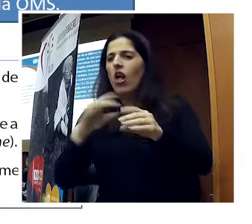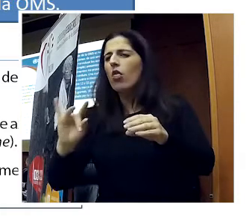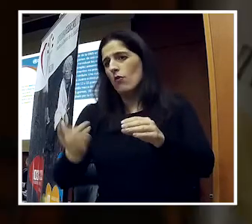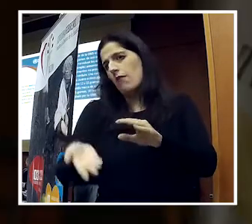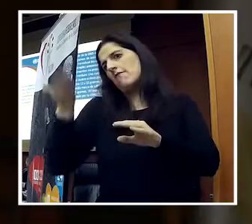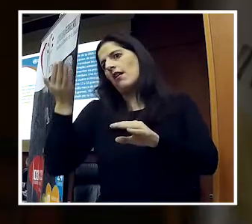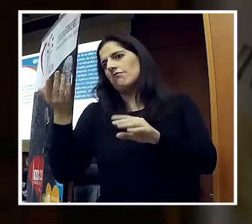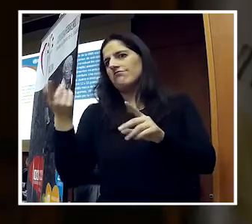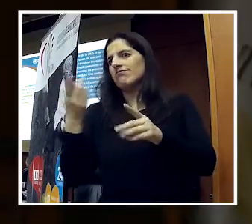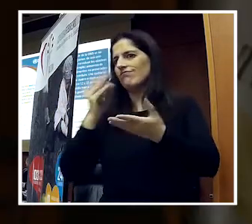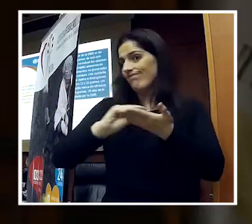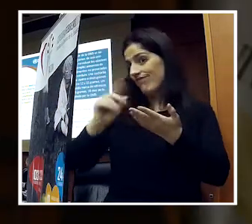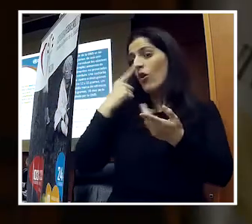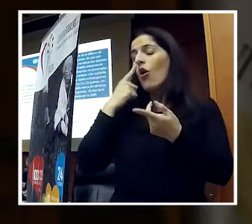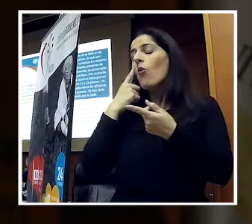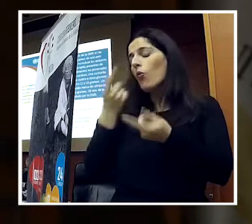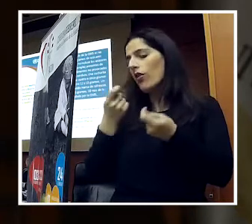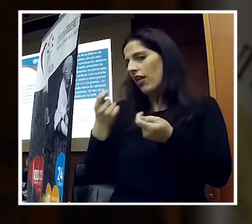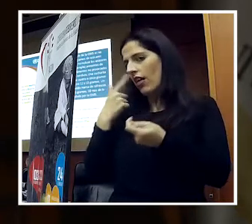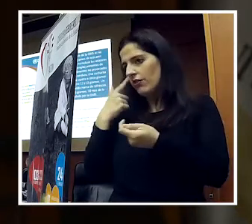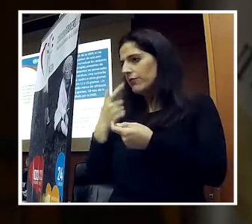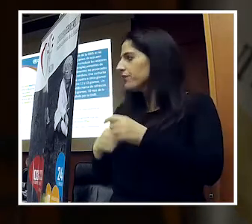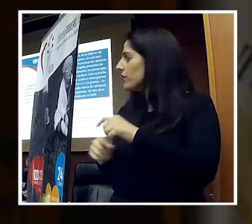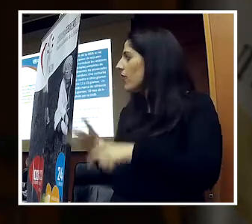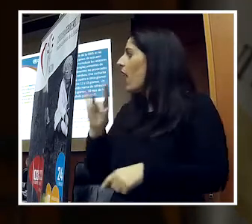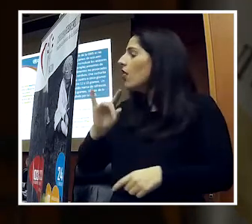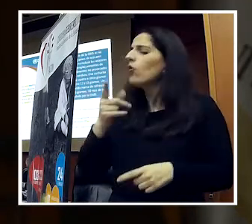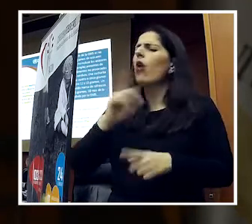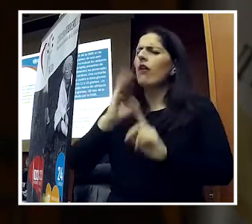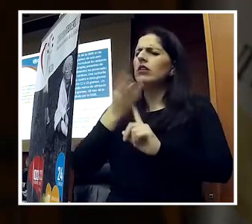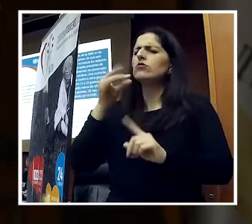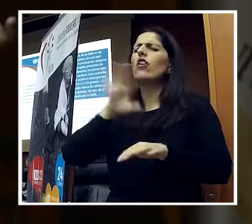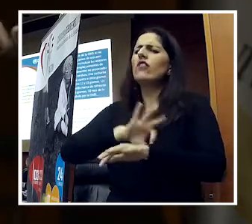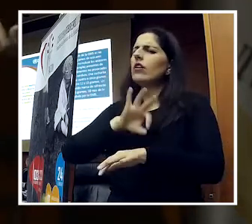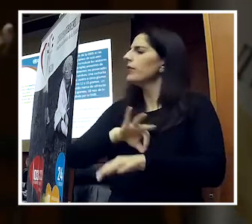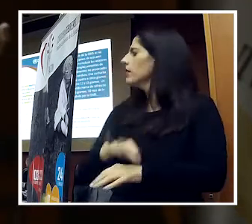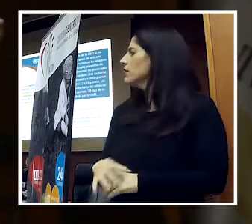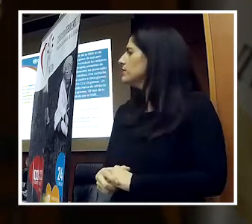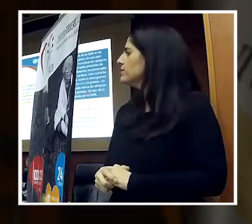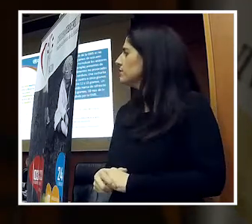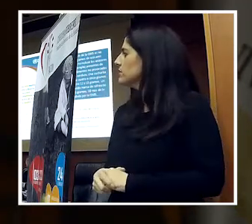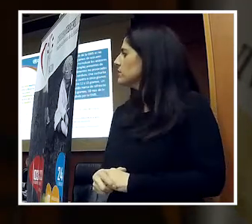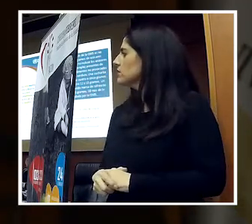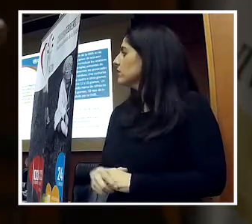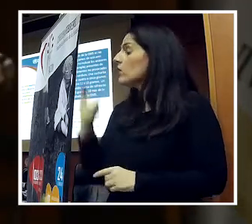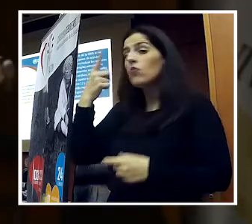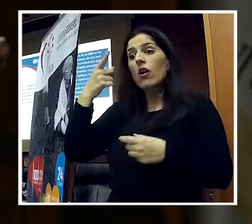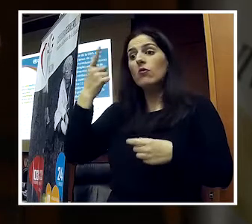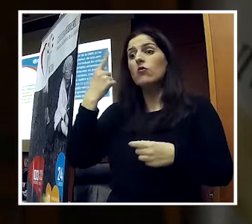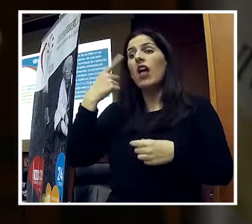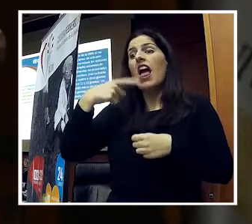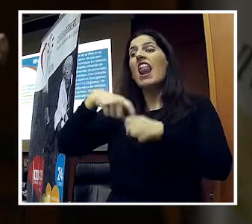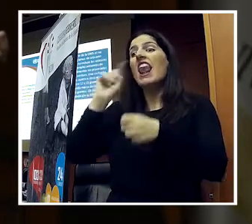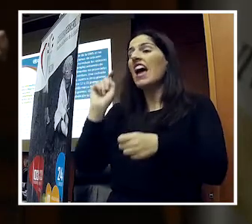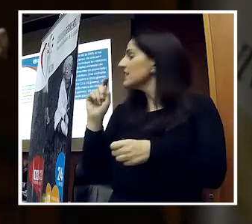la salud. Se ha demostrado clarísimamente la posibilidad de que se produzcan enfermedades cardiovasculares, y fijaros como simplemente una lata de una conocida